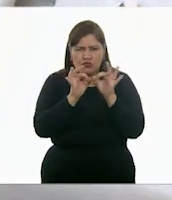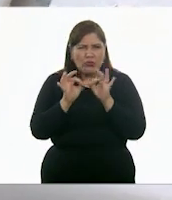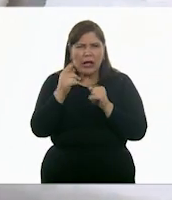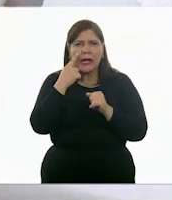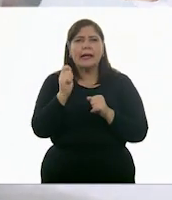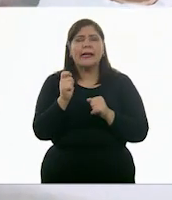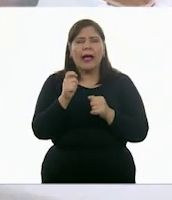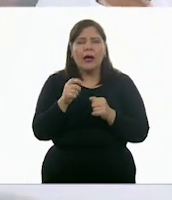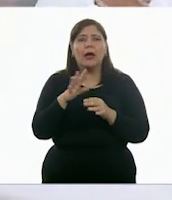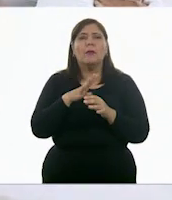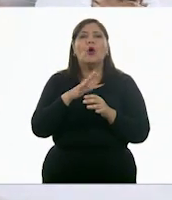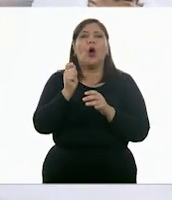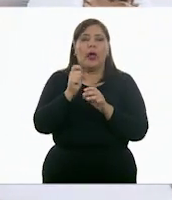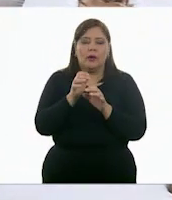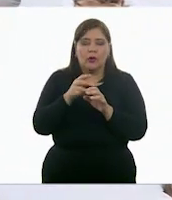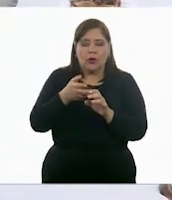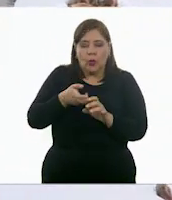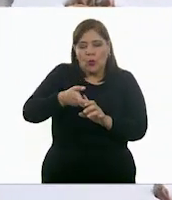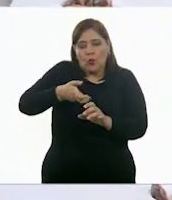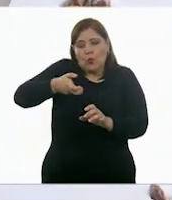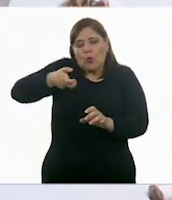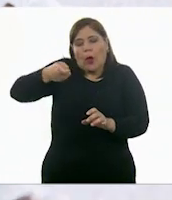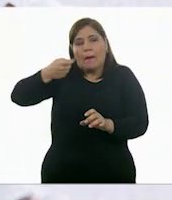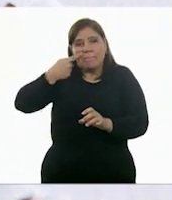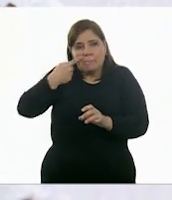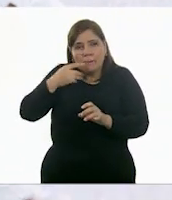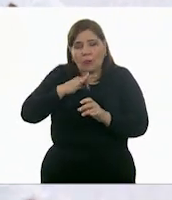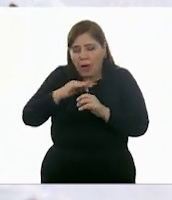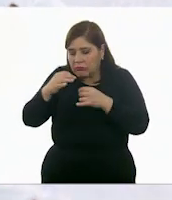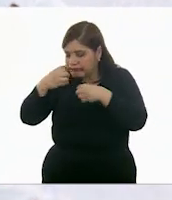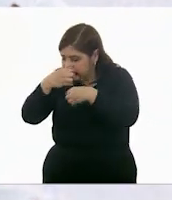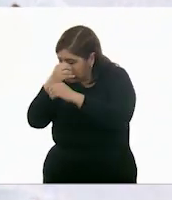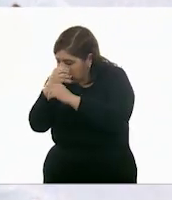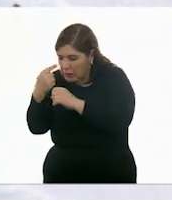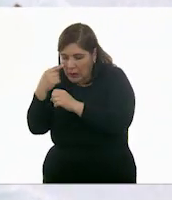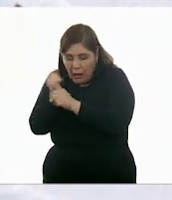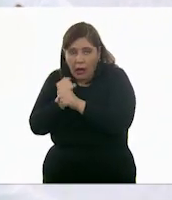donde extrajimos el material para hacer el fechamiento.